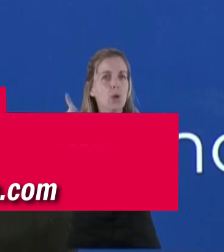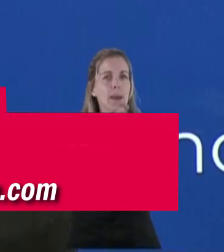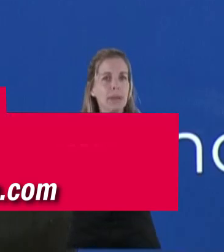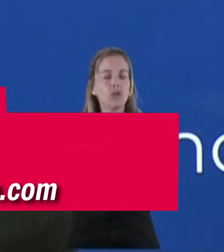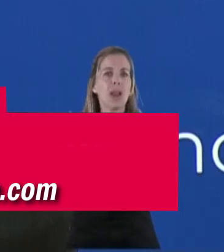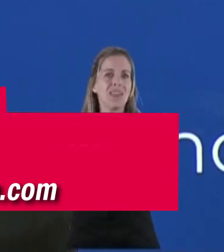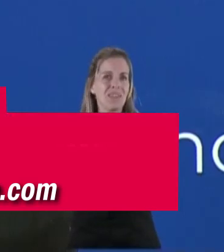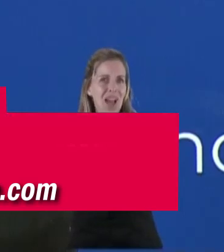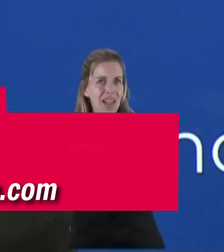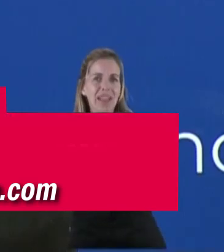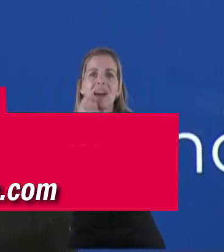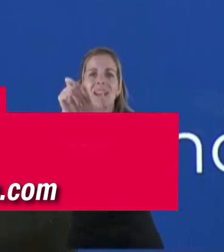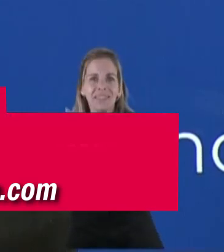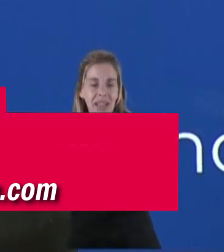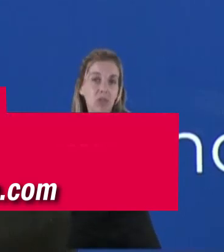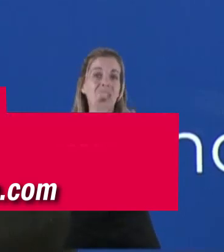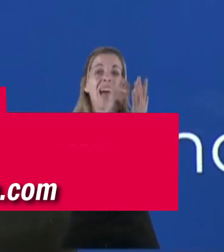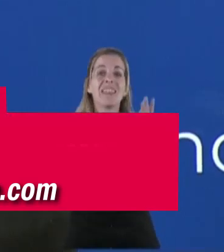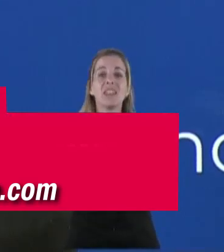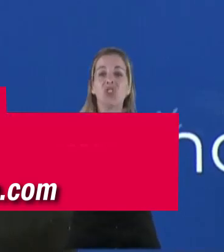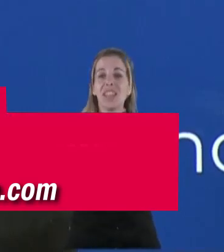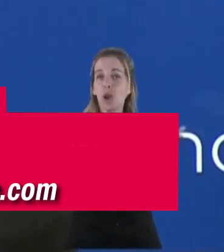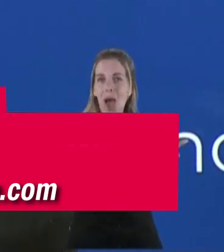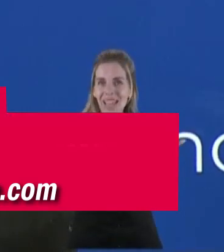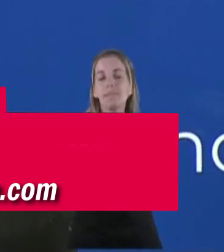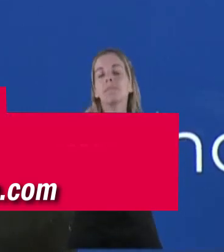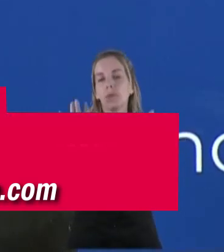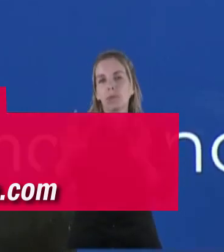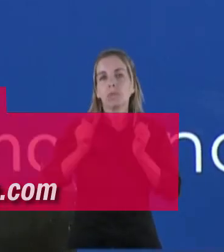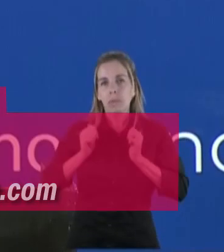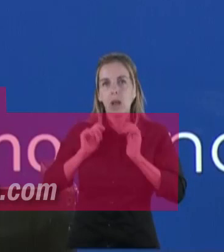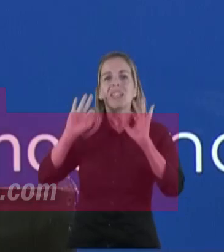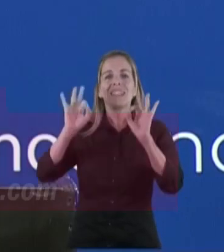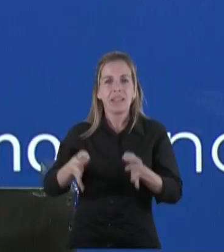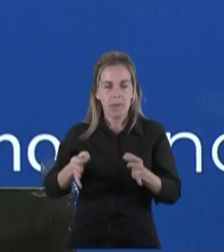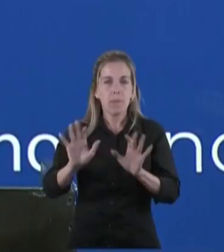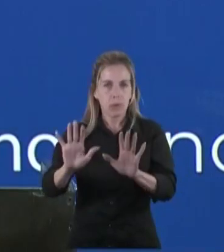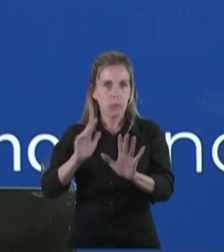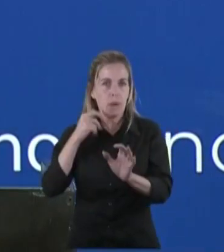los que tienen el censo digital, como les decía anteriormente, ya están registrados.